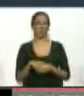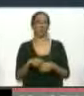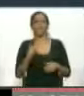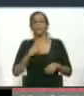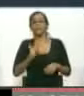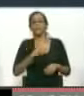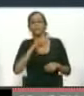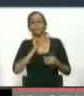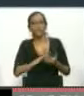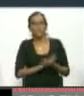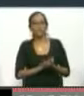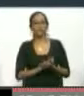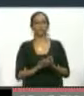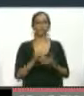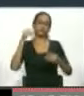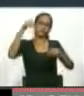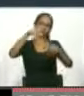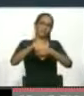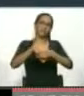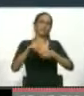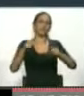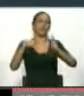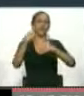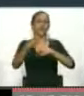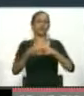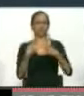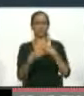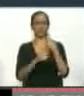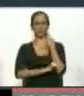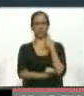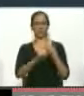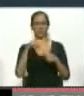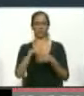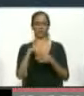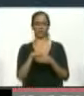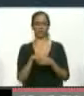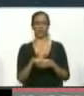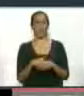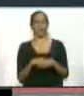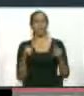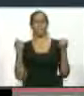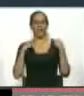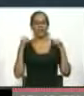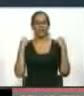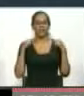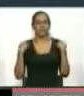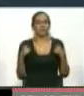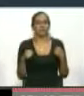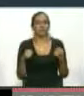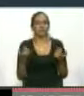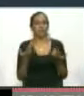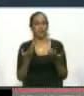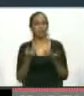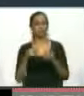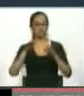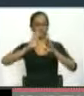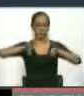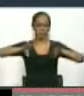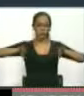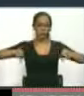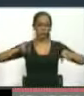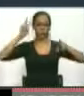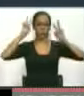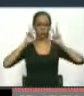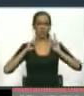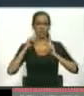fallecidos para sufragar y otros tipos de fraude electoral prácticas que depuraron durante años y que ampliaron al plano nacional